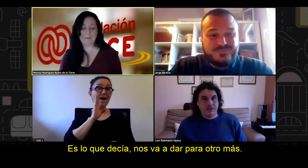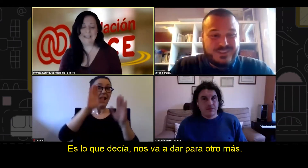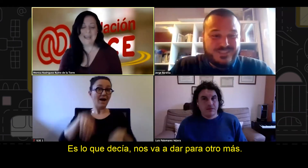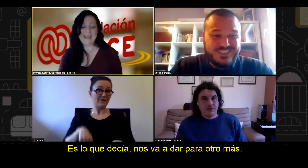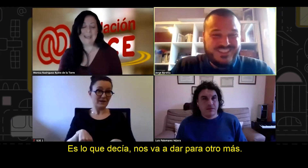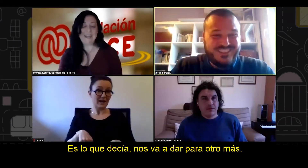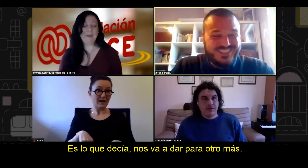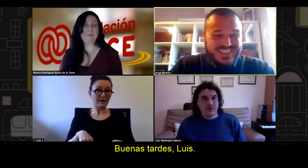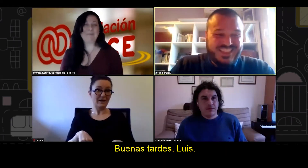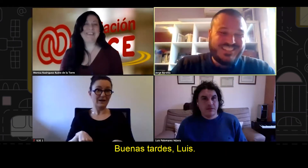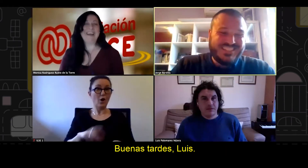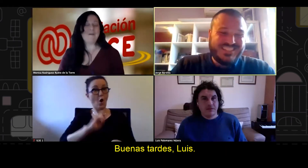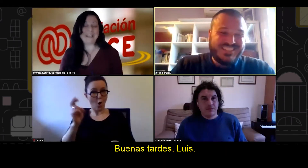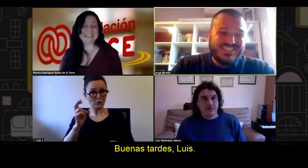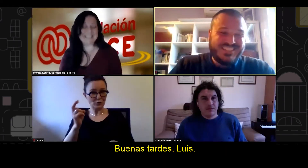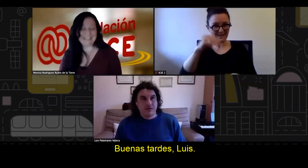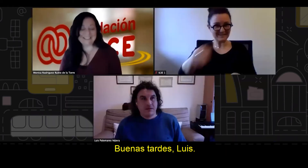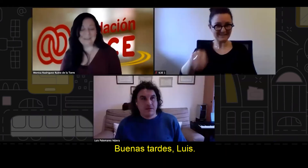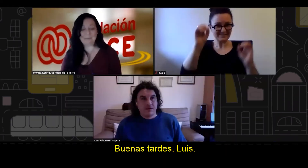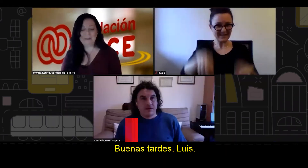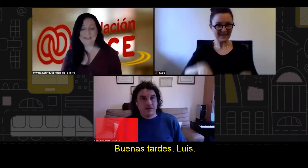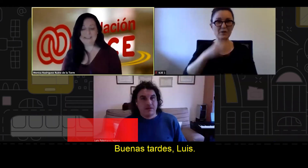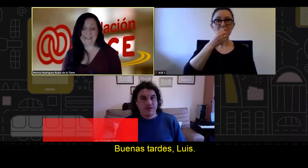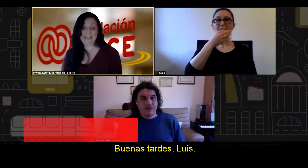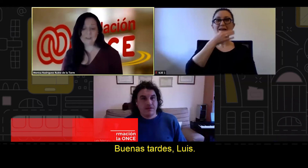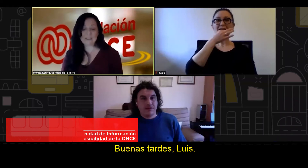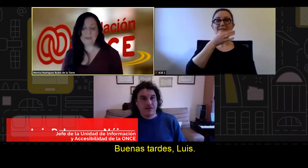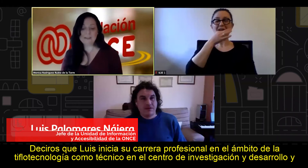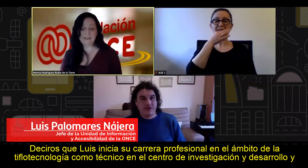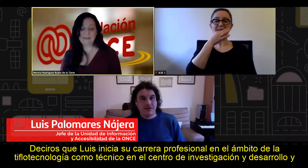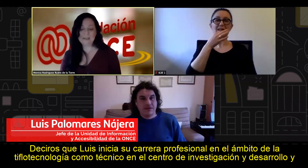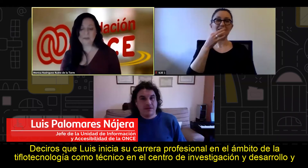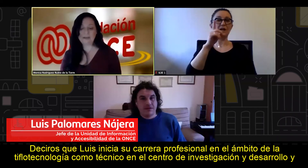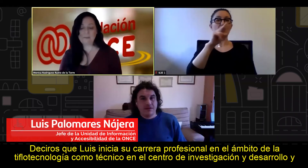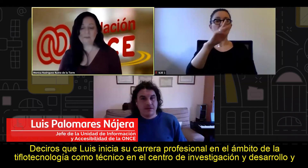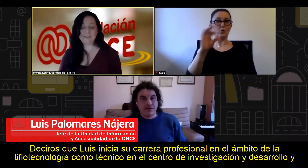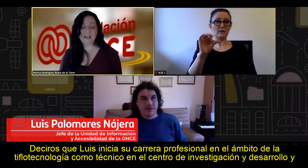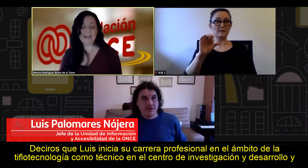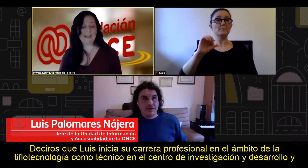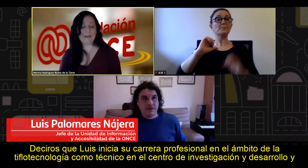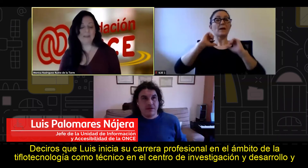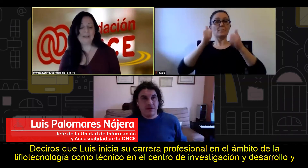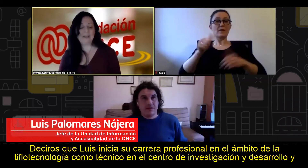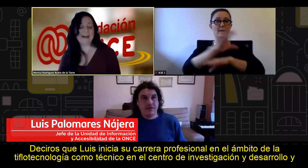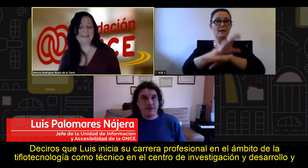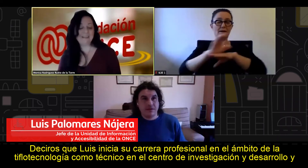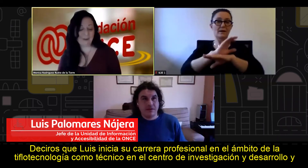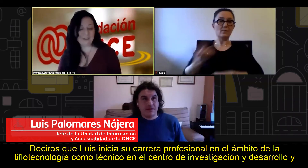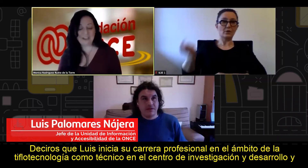más. Buenas tardes, Luis. Pues deciros que Luis inicia su carrera profesional en el ámbito de